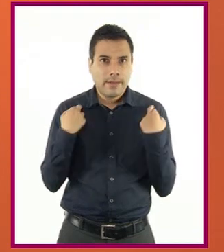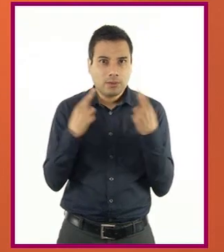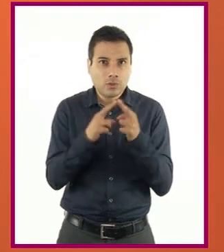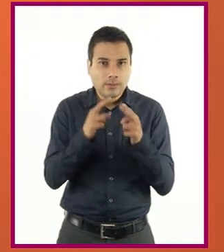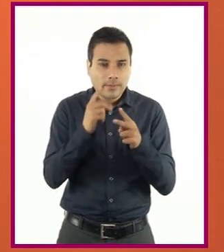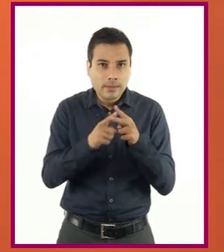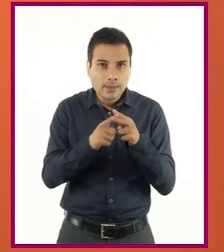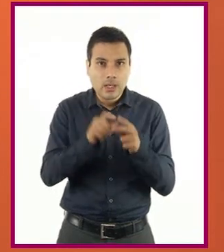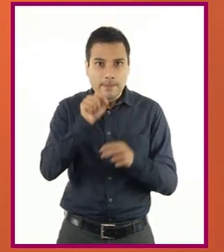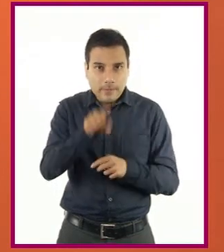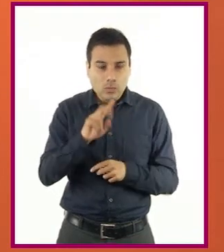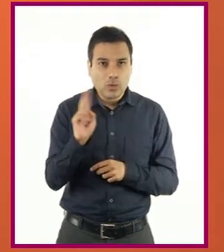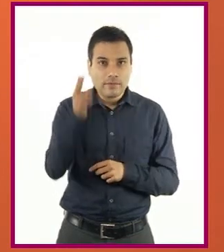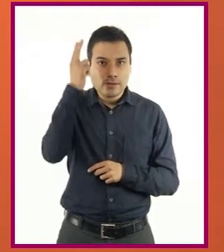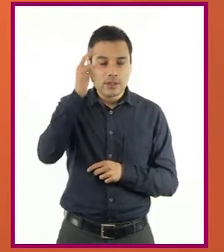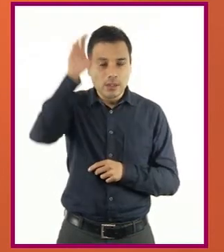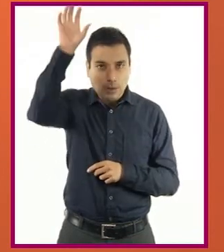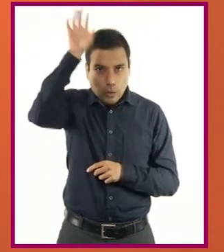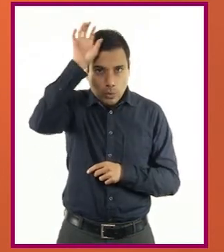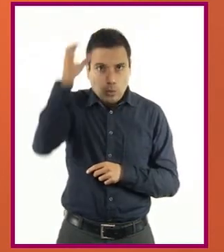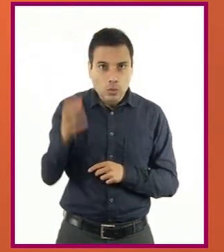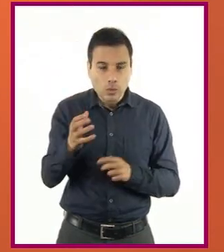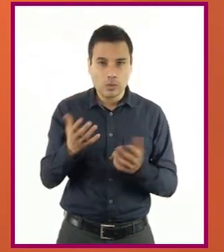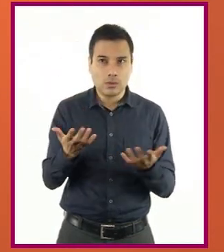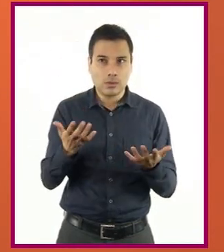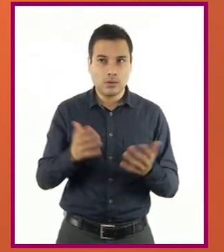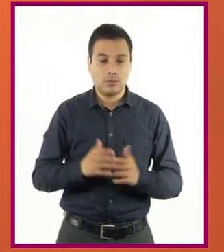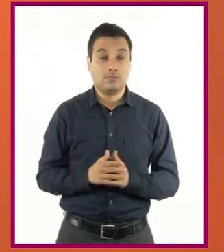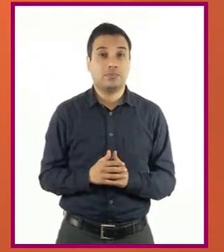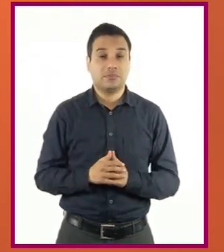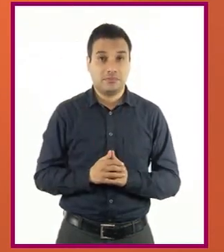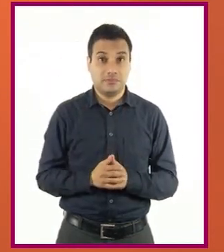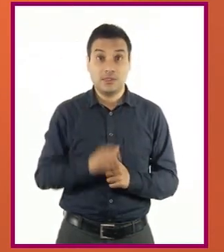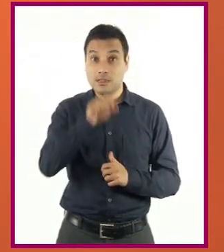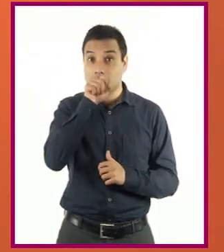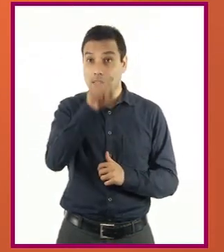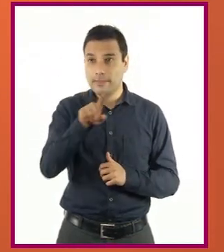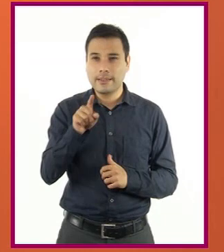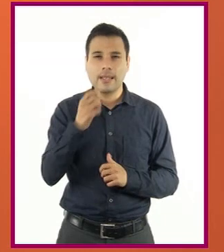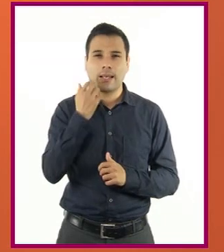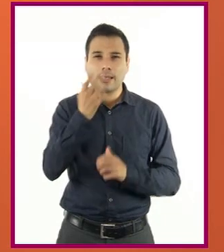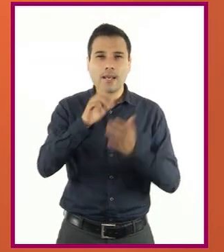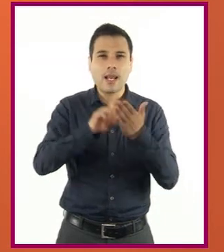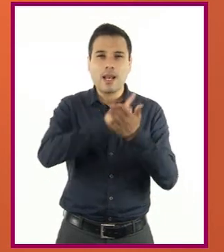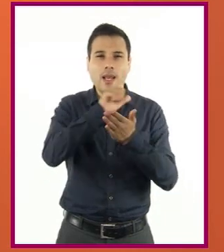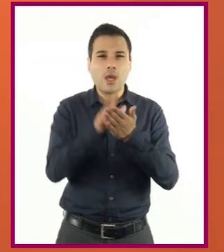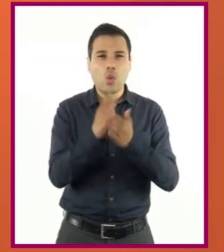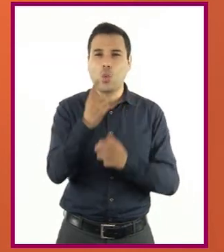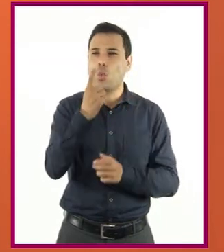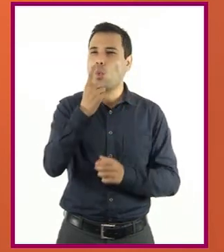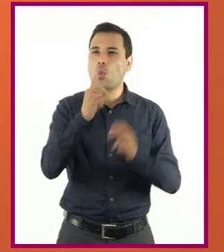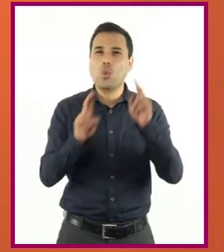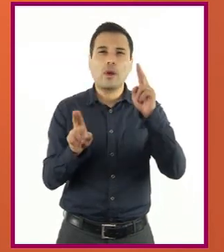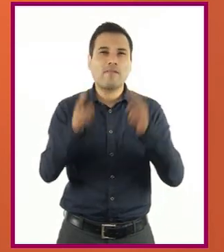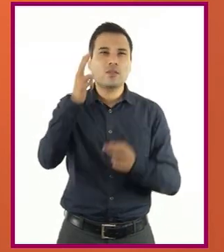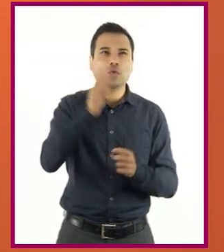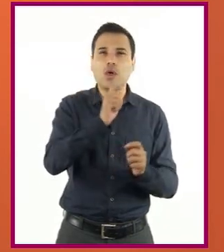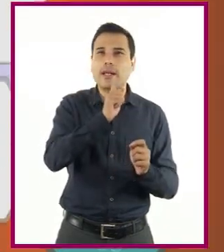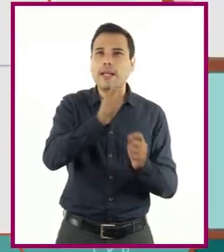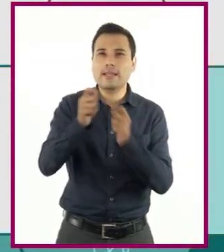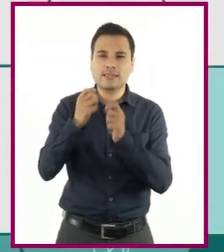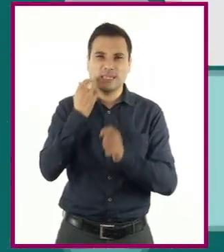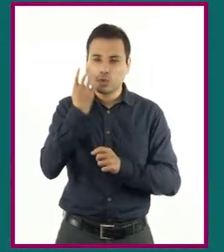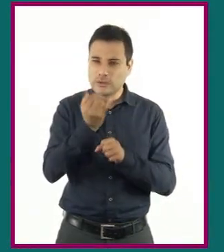Newton, además de interesarse en la búsqueda de una ley unificadora en la física, al igual que